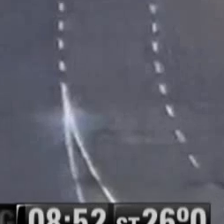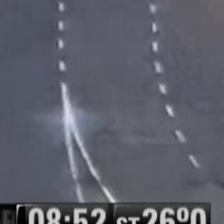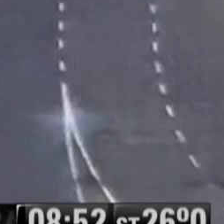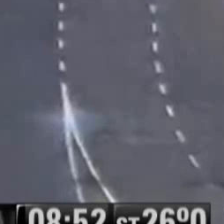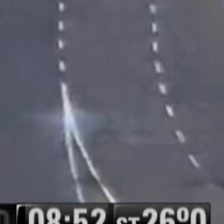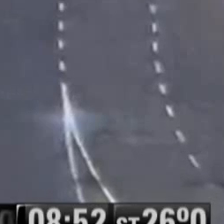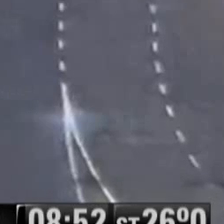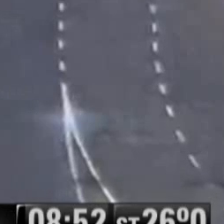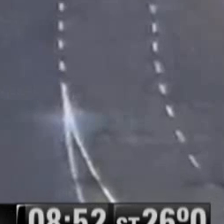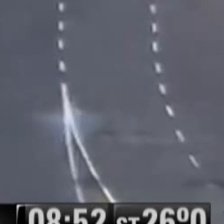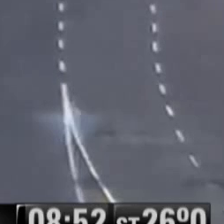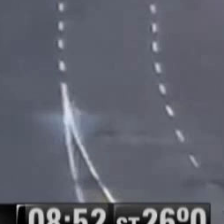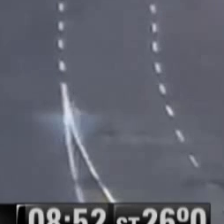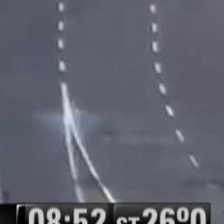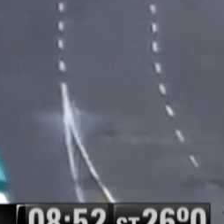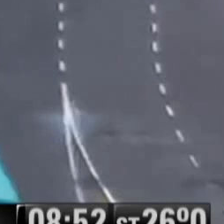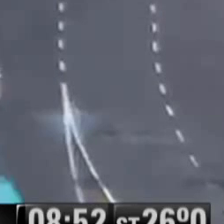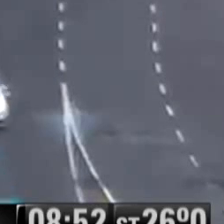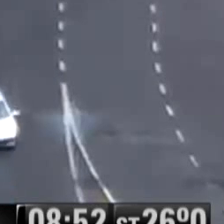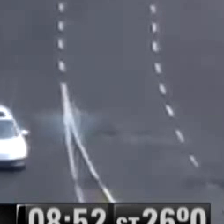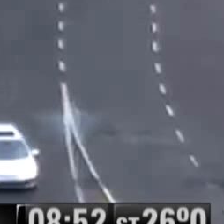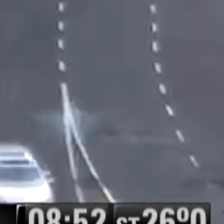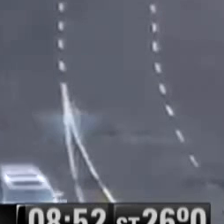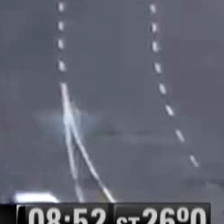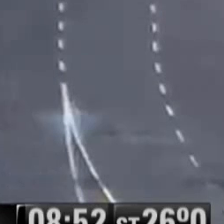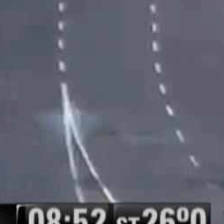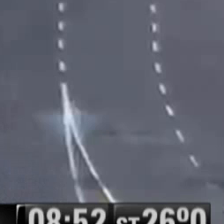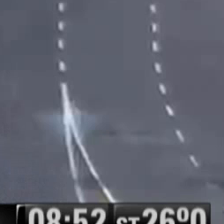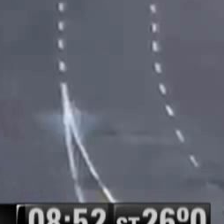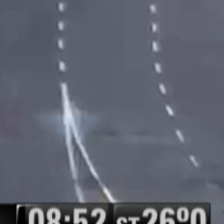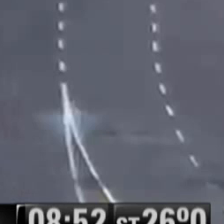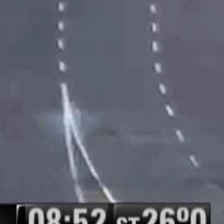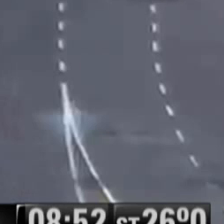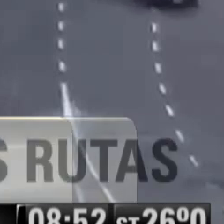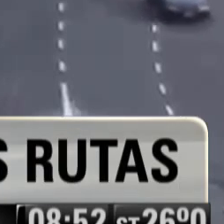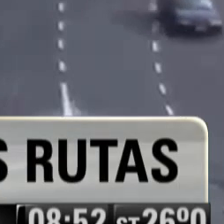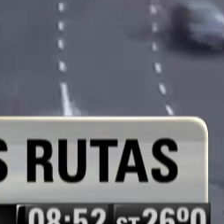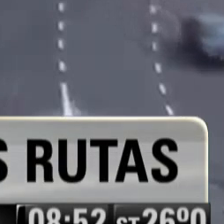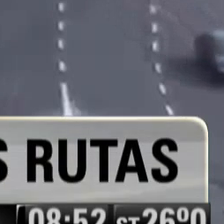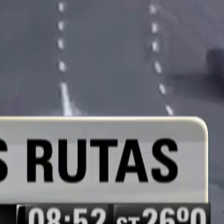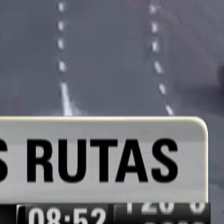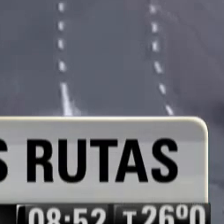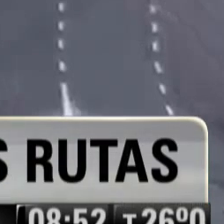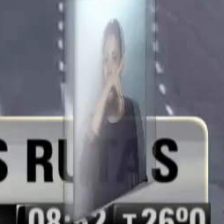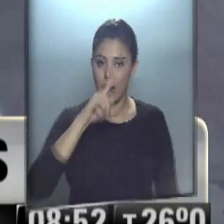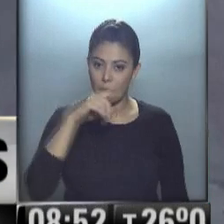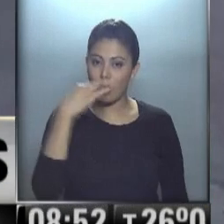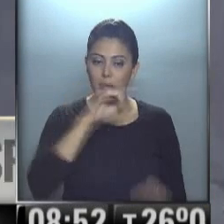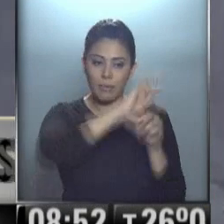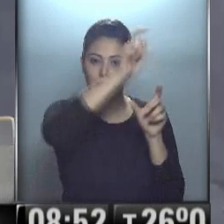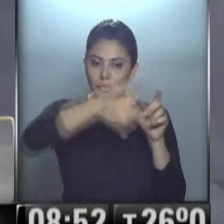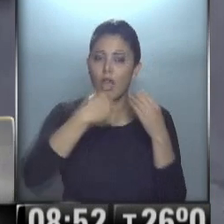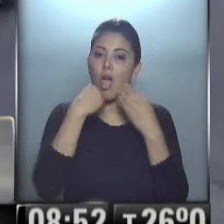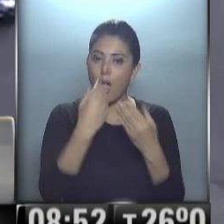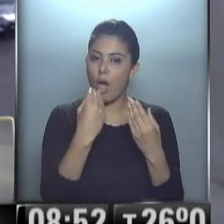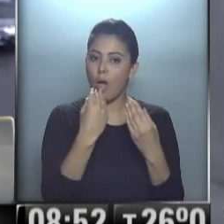de ancorizado? Es la cantidad de dibujo que tiene que tener, según la ley de tránsito, 1.6 milímetros tiene que tener el neumático para que